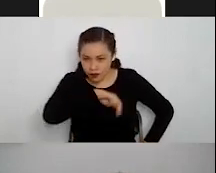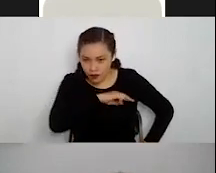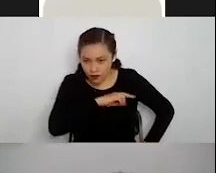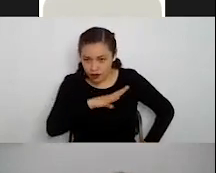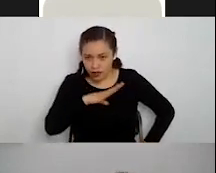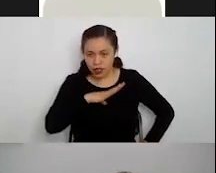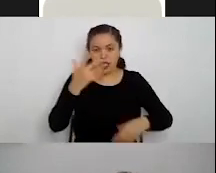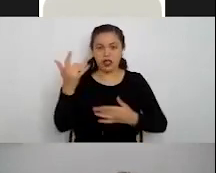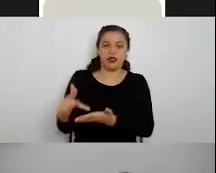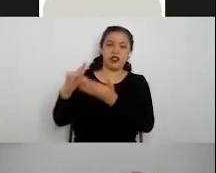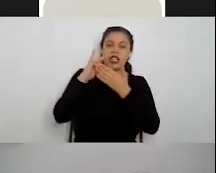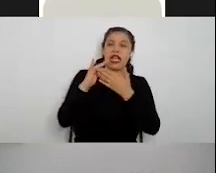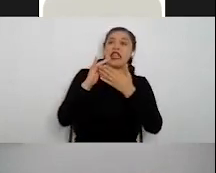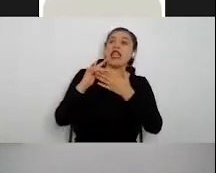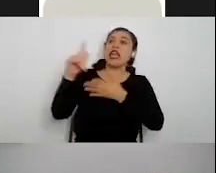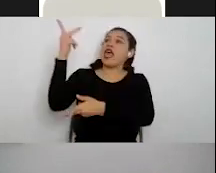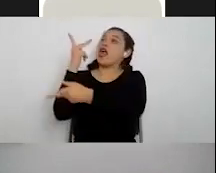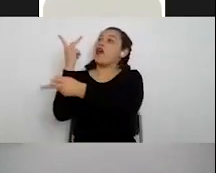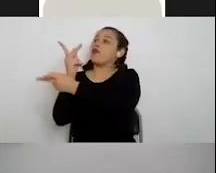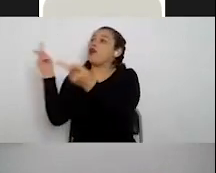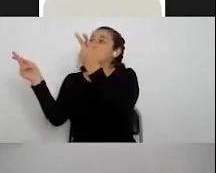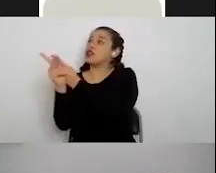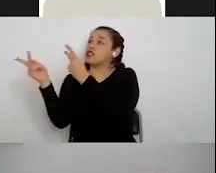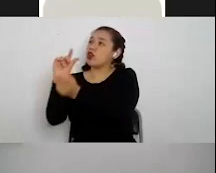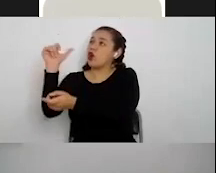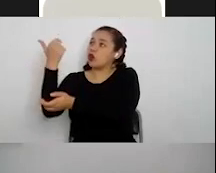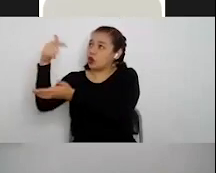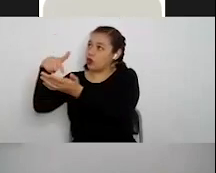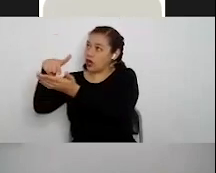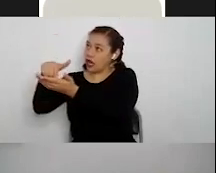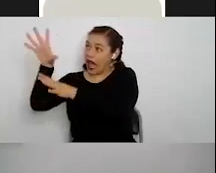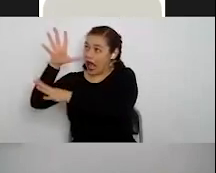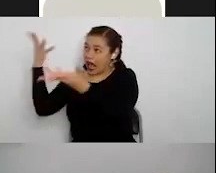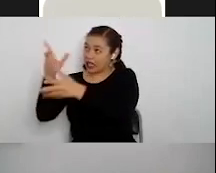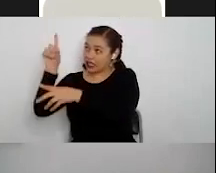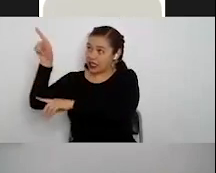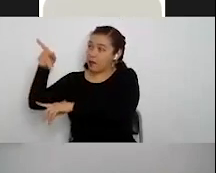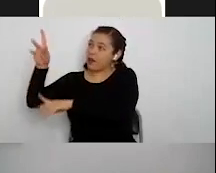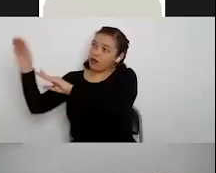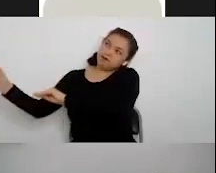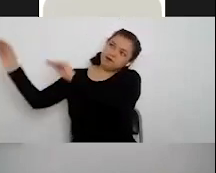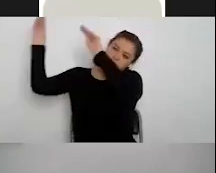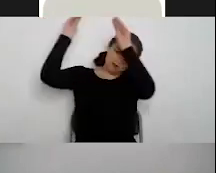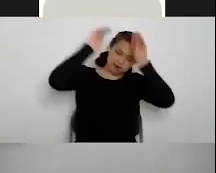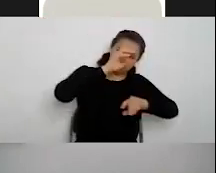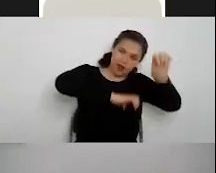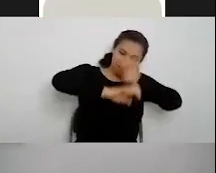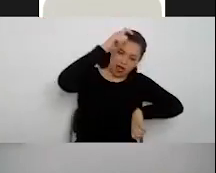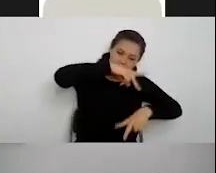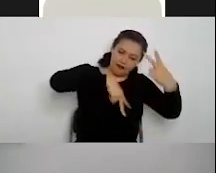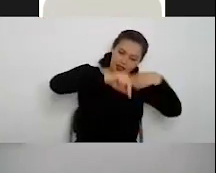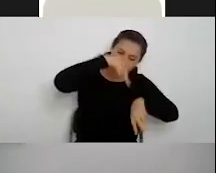es la relocalización o nearshoring. O sea que sí hay muchas empresas que se están viniendo a